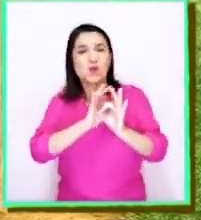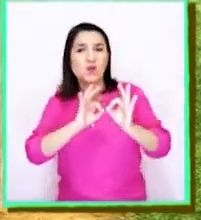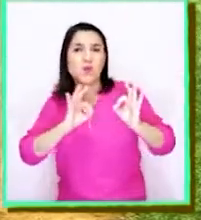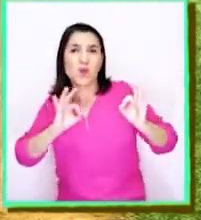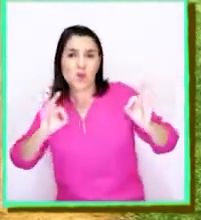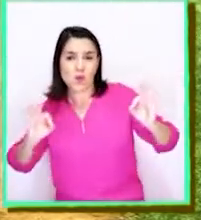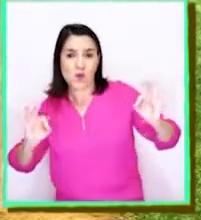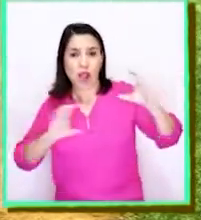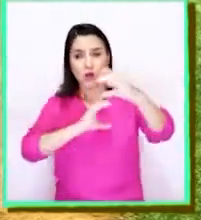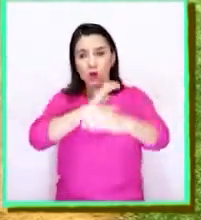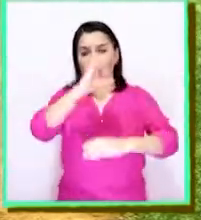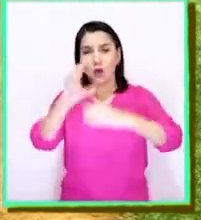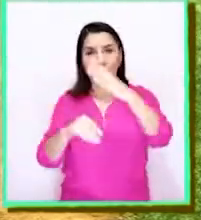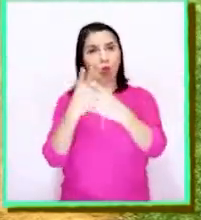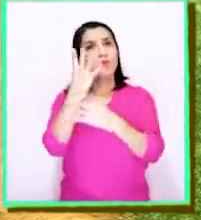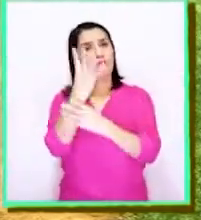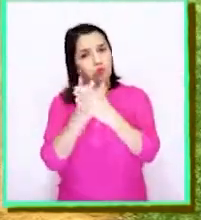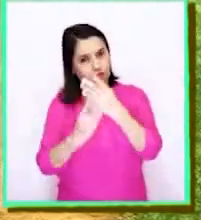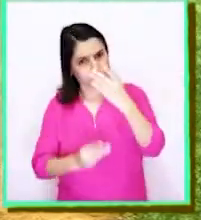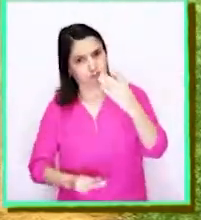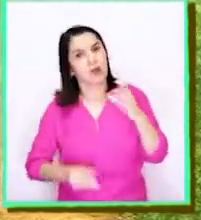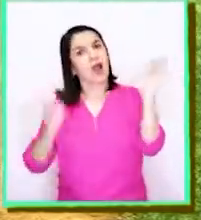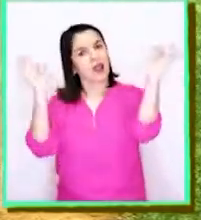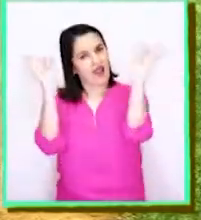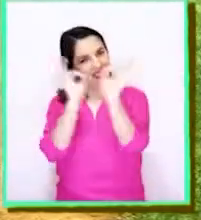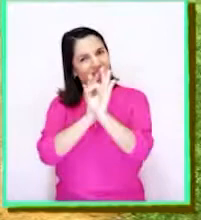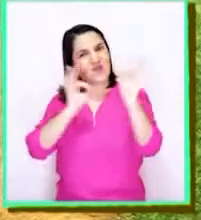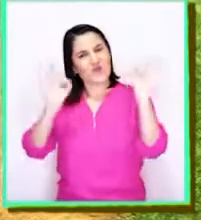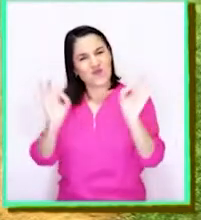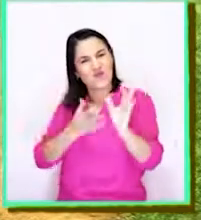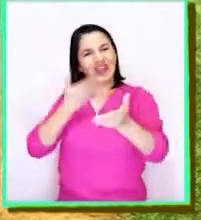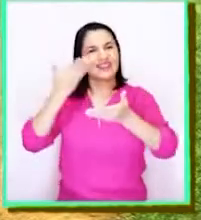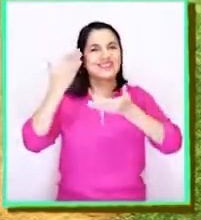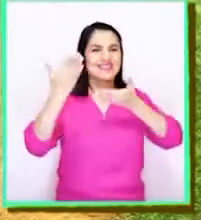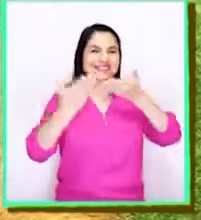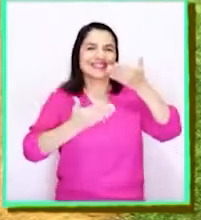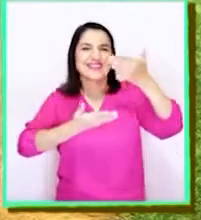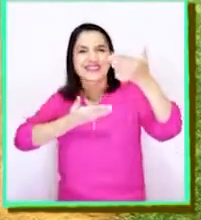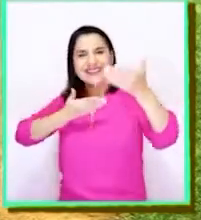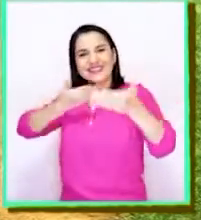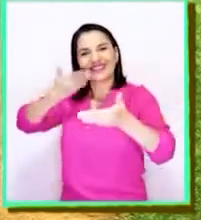Nunca se acaba, te lo digo al